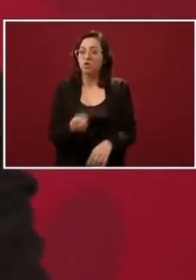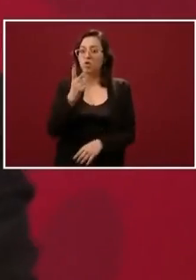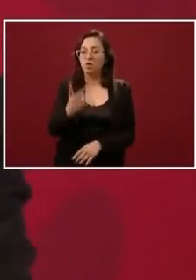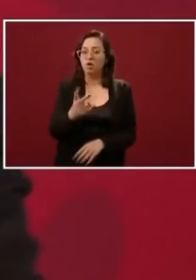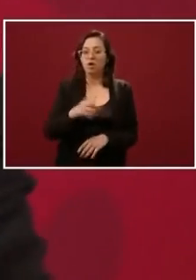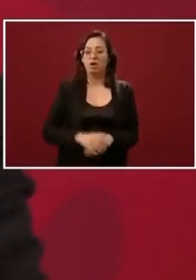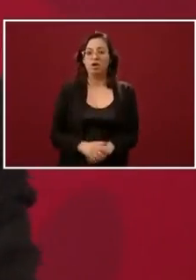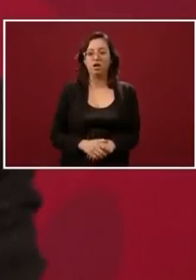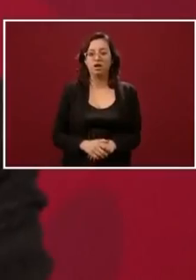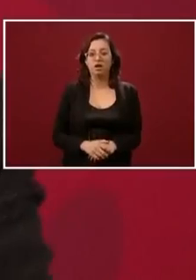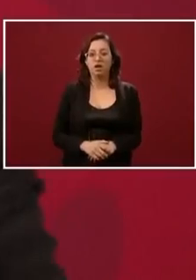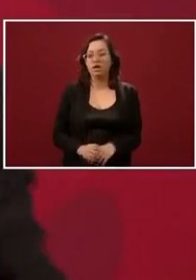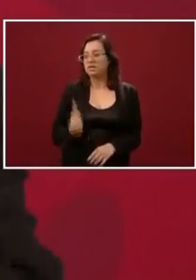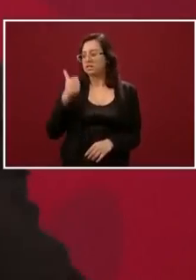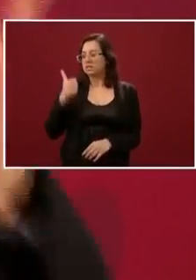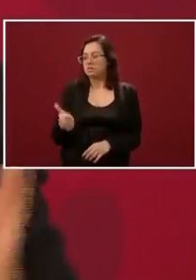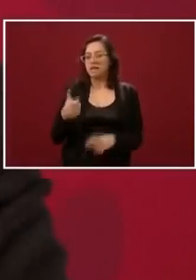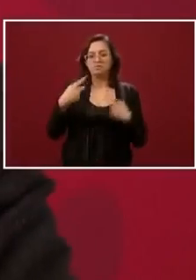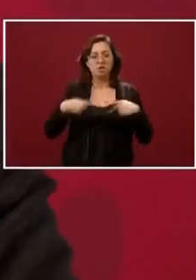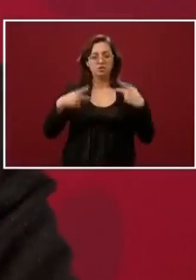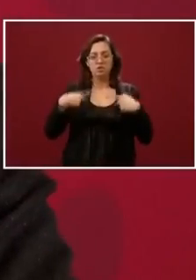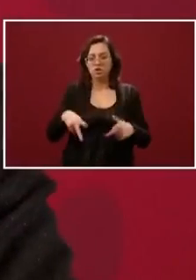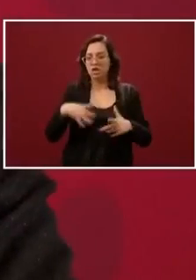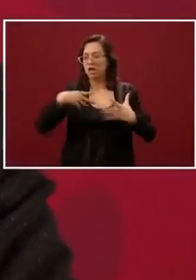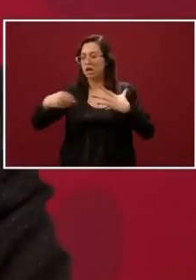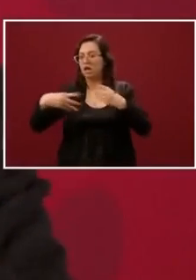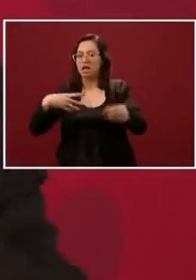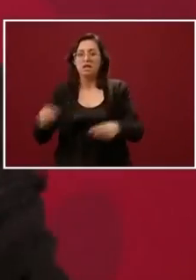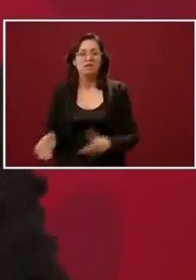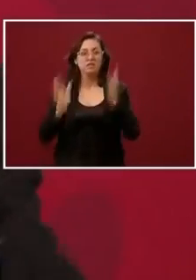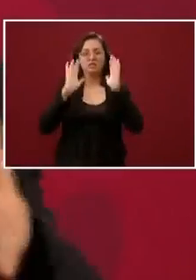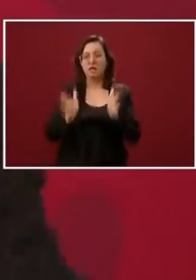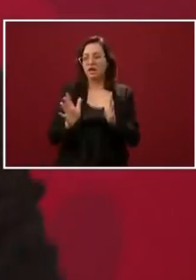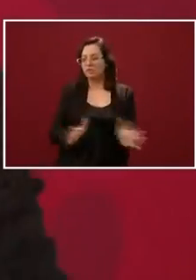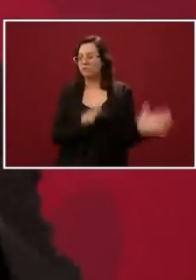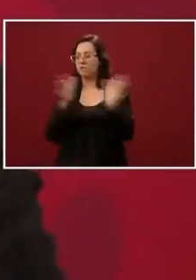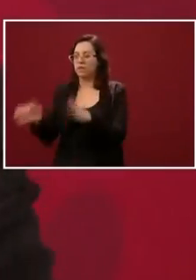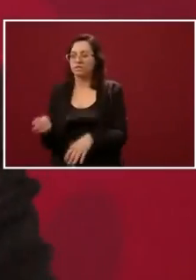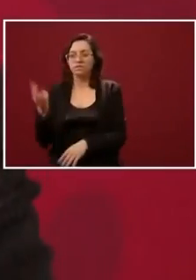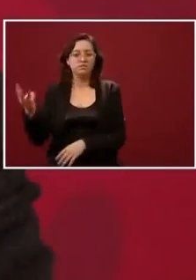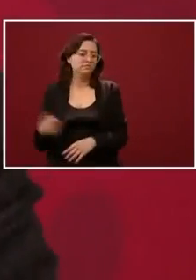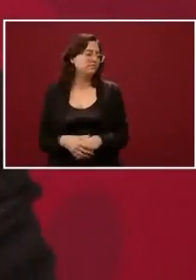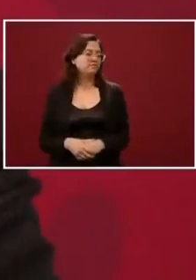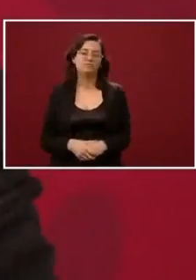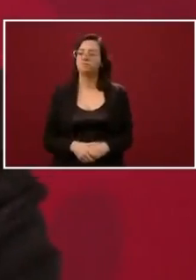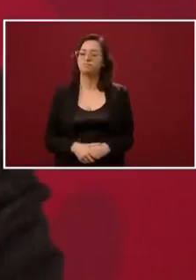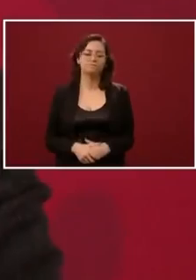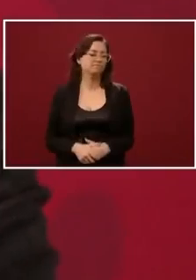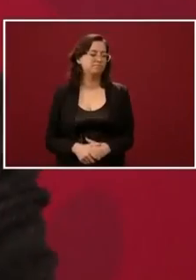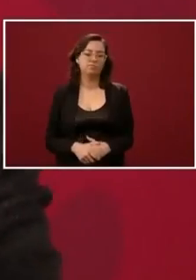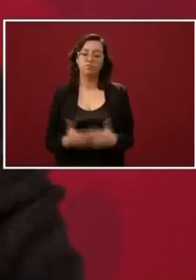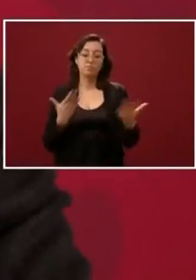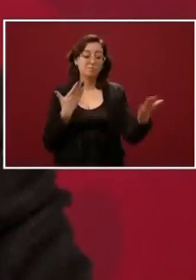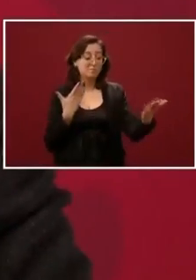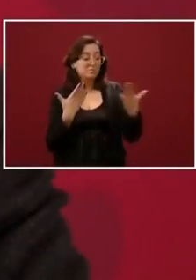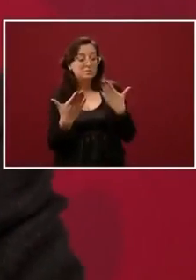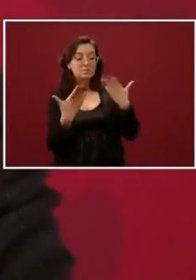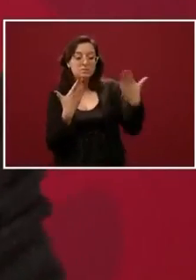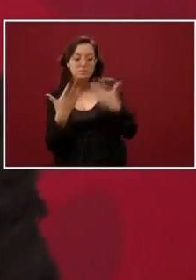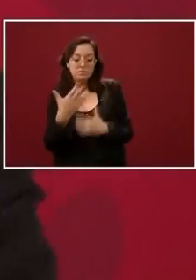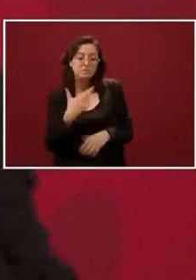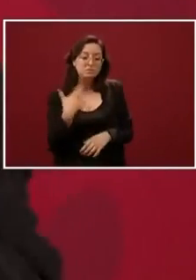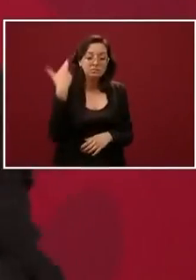haber perdido la trazabilidad de 6 casos ya estamos en siguiente fase. Los criterios se van evaluando y lo relevante de las distintas